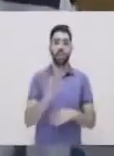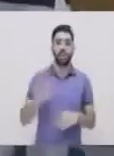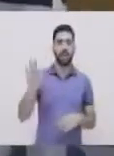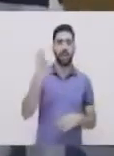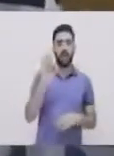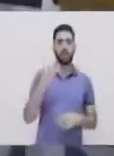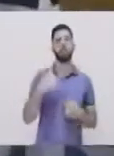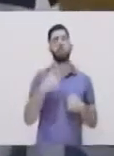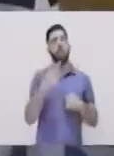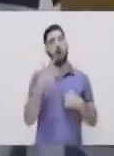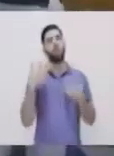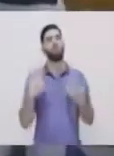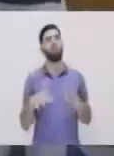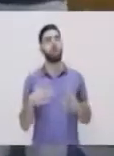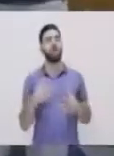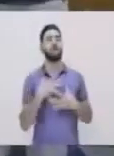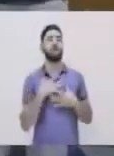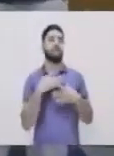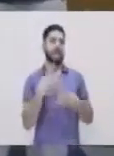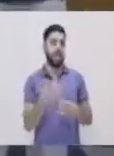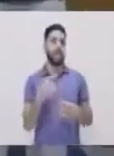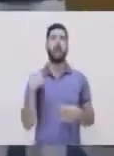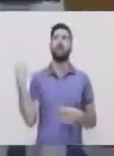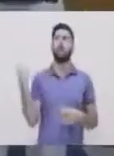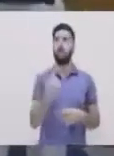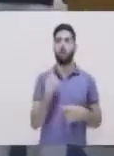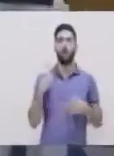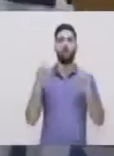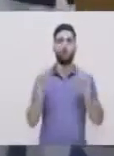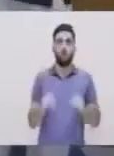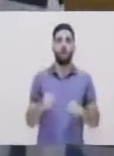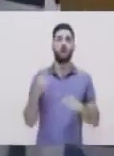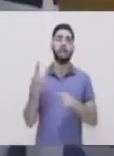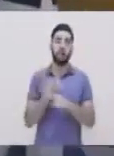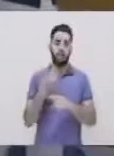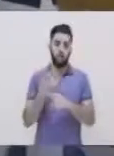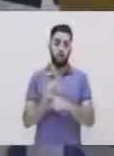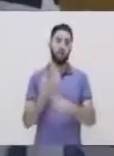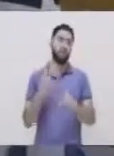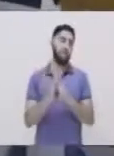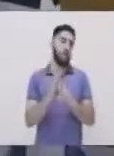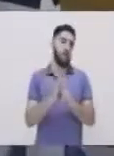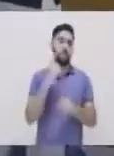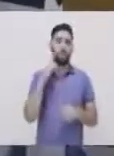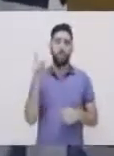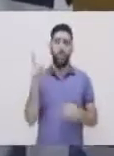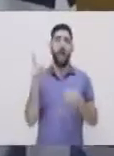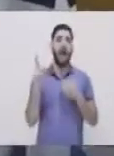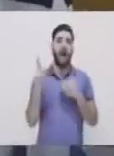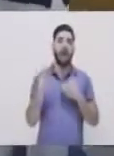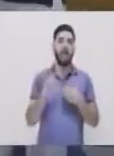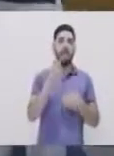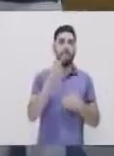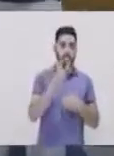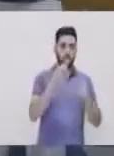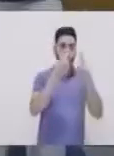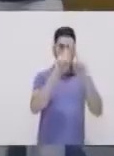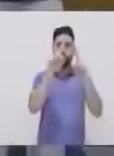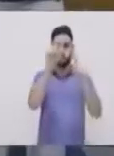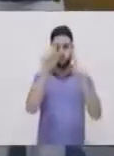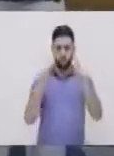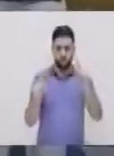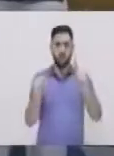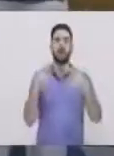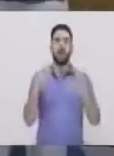voy a quedar con lo que dijo, porque creo que es bastante interesante y nos puede servir a todos, de que si ya tenemos dos ángulos, entonces el tercero lo